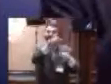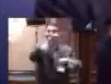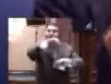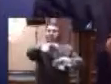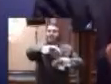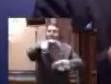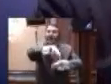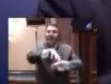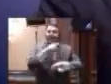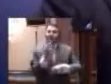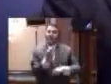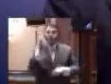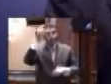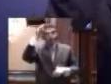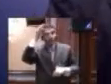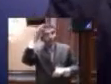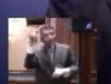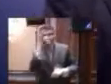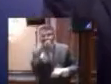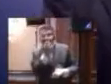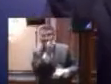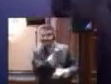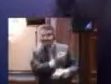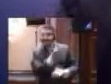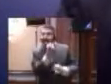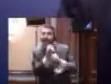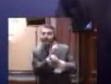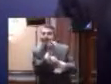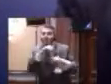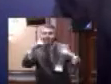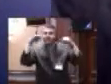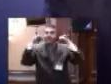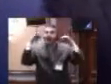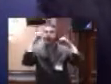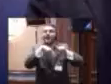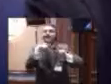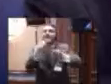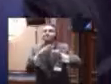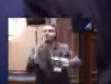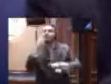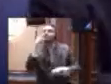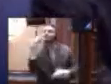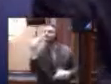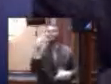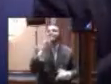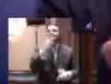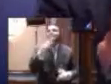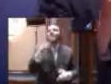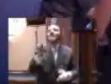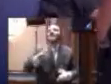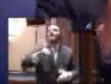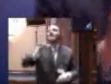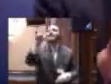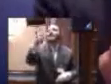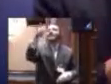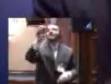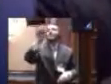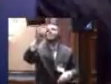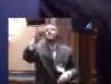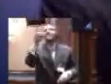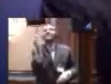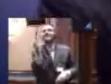qué tenían en común? Que eran cambios pacíficos, que fueron cambios, insisto, no se me escapa que ha